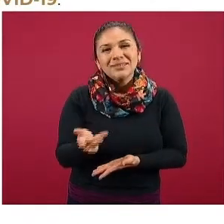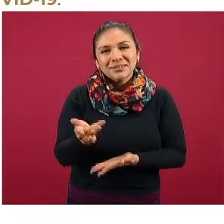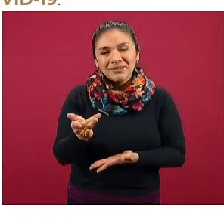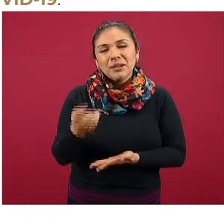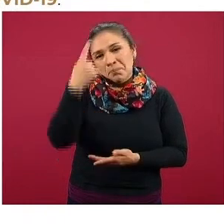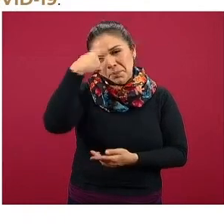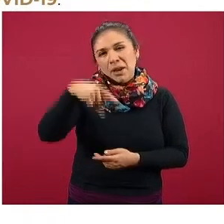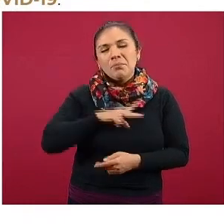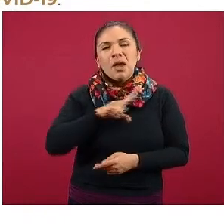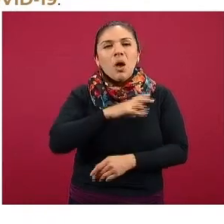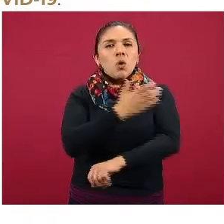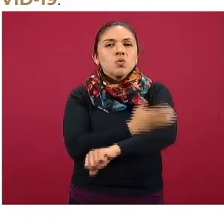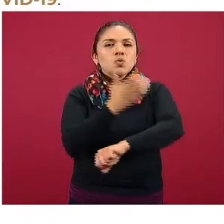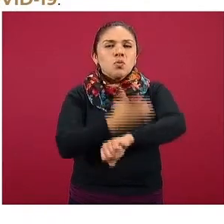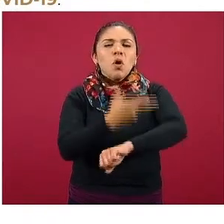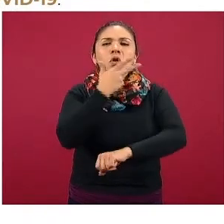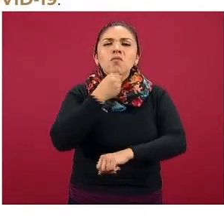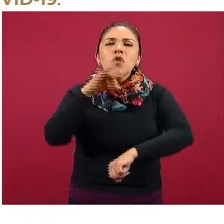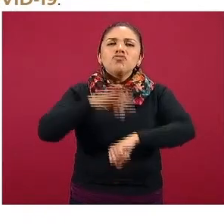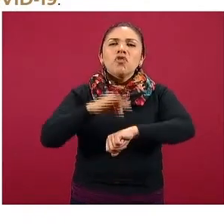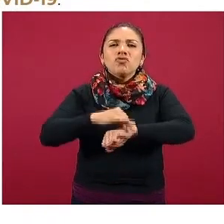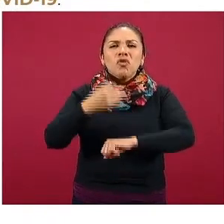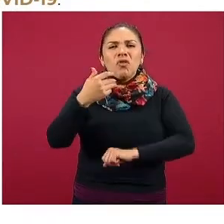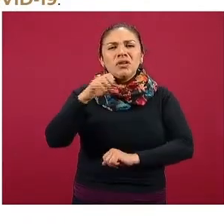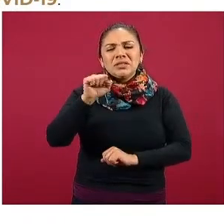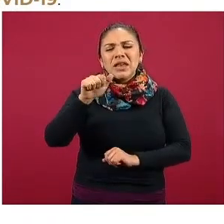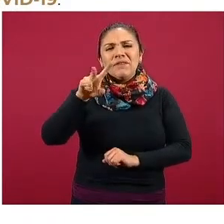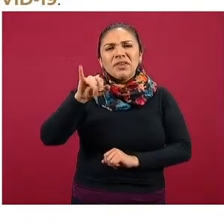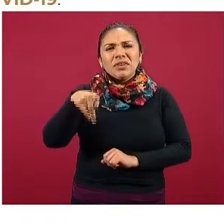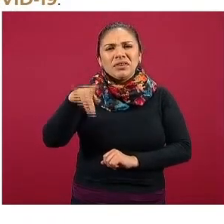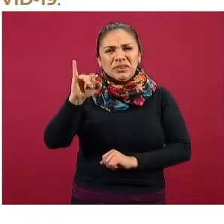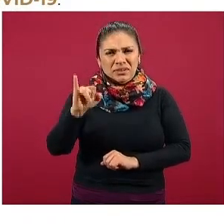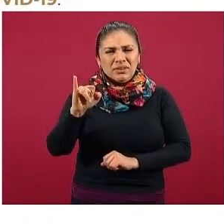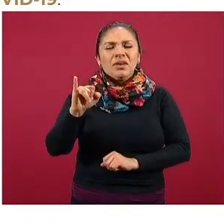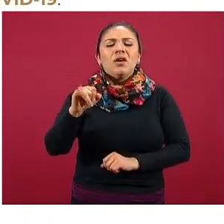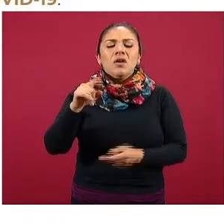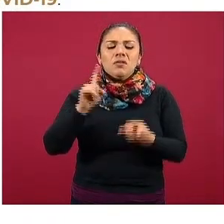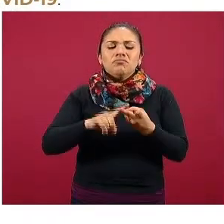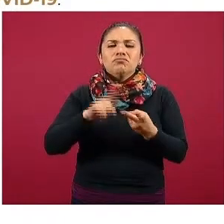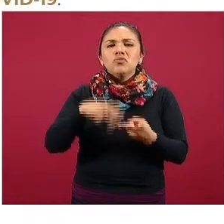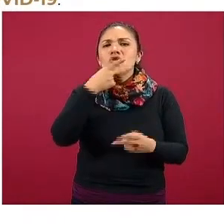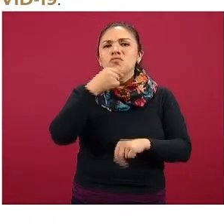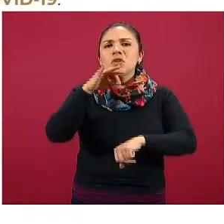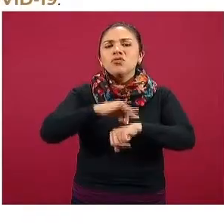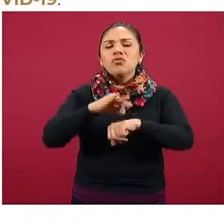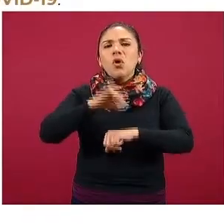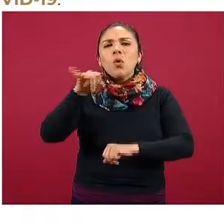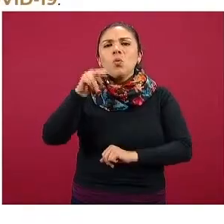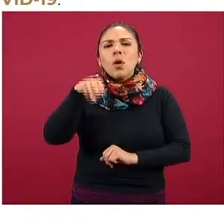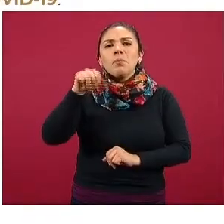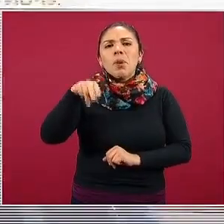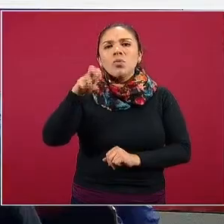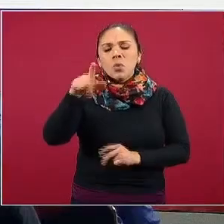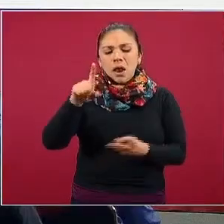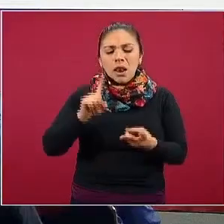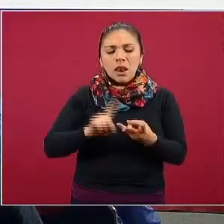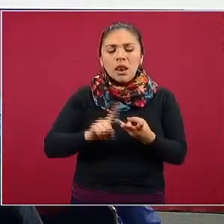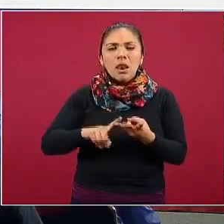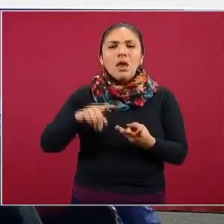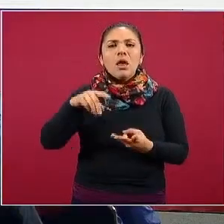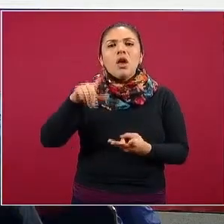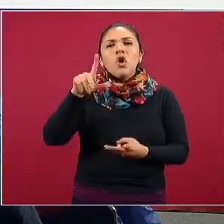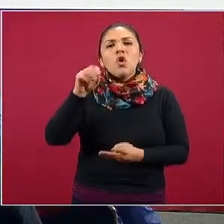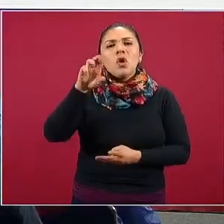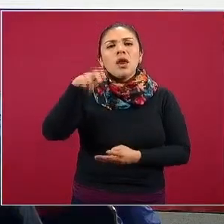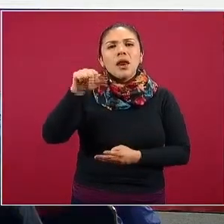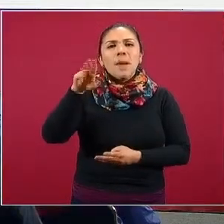a mis compañeros, al doctor Gary Zawicki, comisionado nacional contra las adicciones, al doctor Juan Manuel Quijada, Lorena Bores, Evalinda